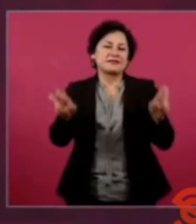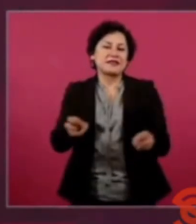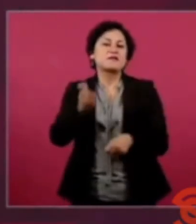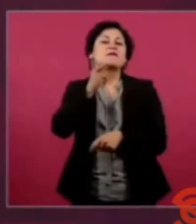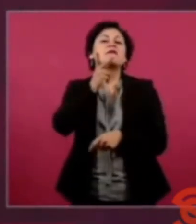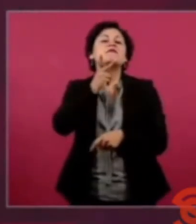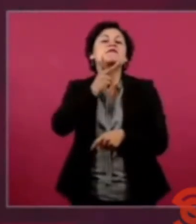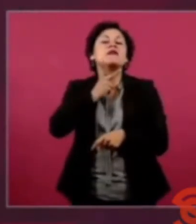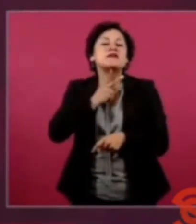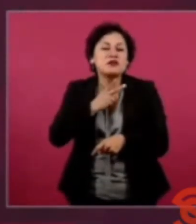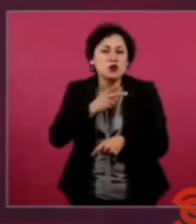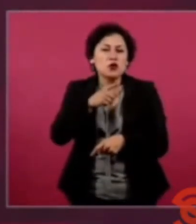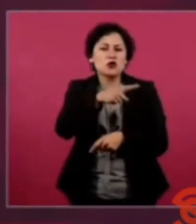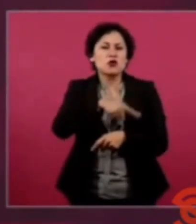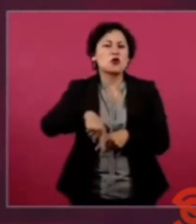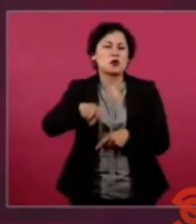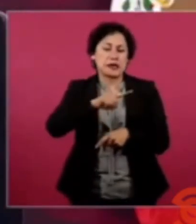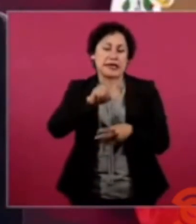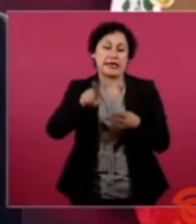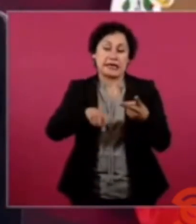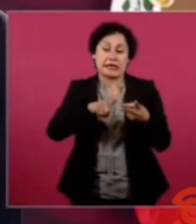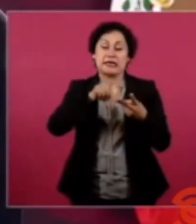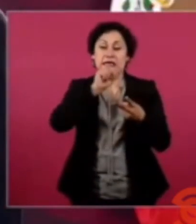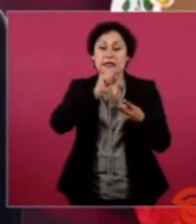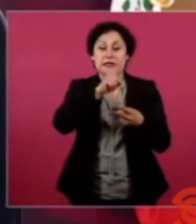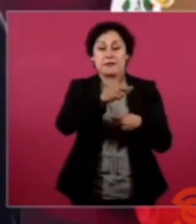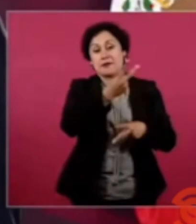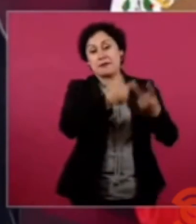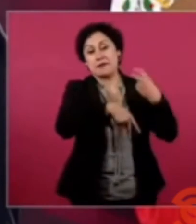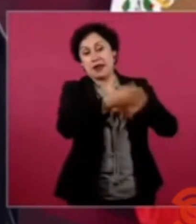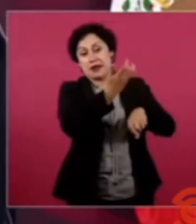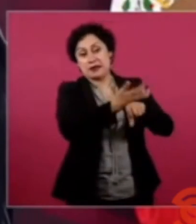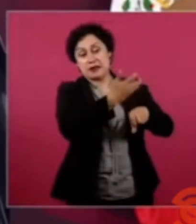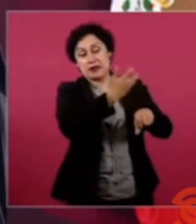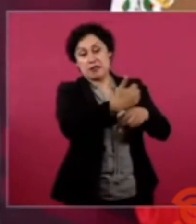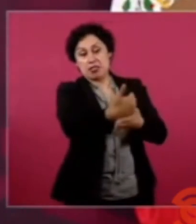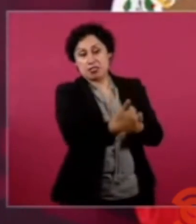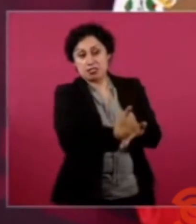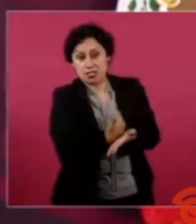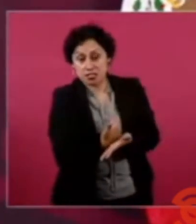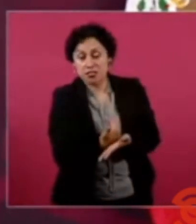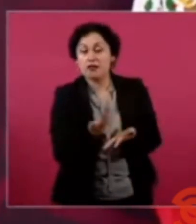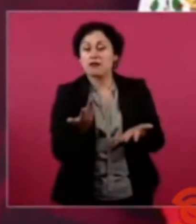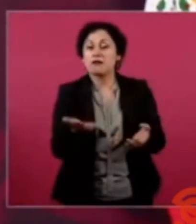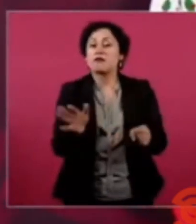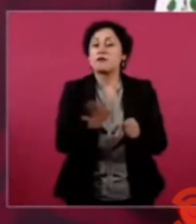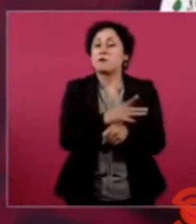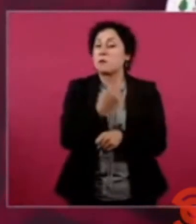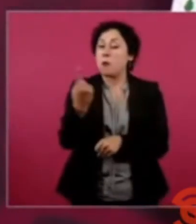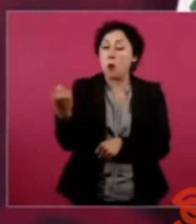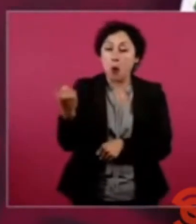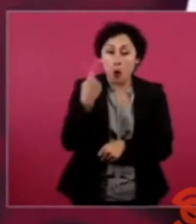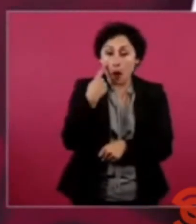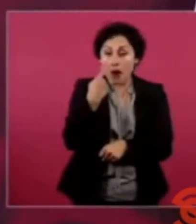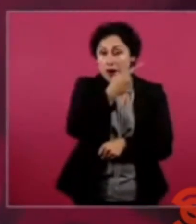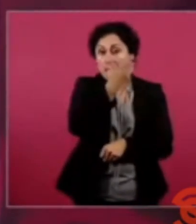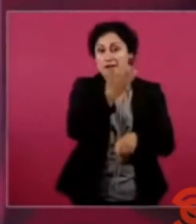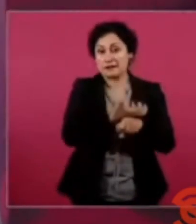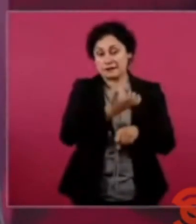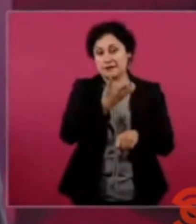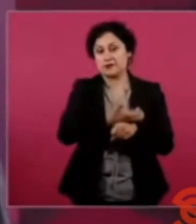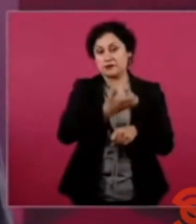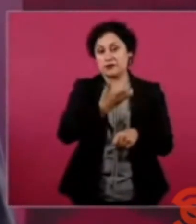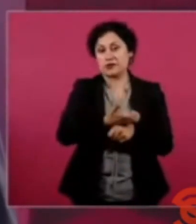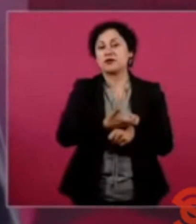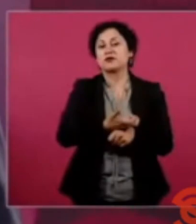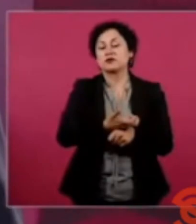invadieran los estadounidenses, porque en Estados Unidos gobernaba un